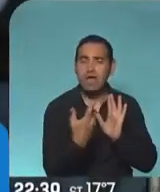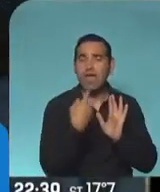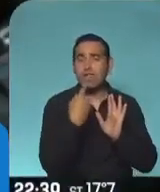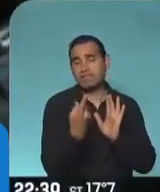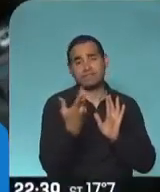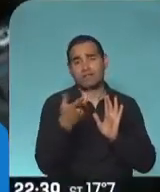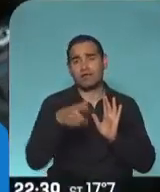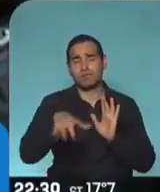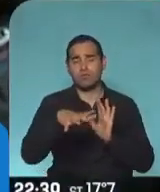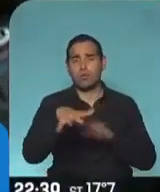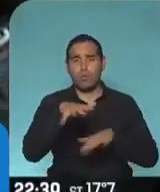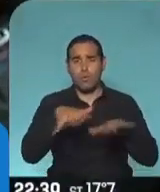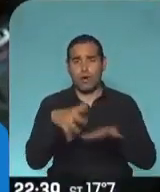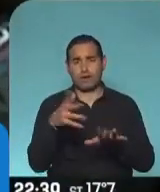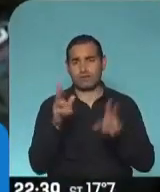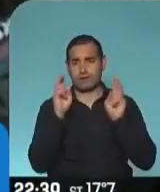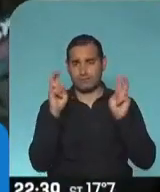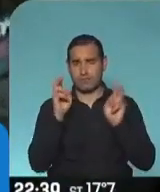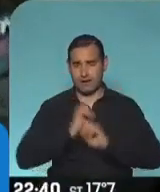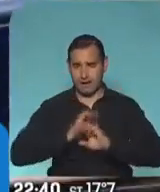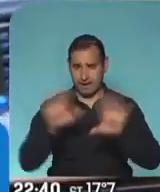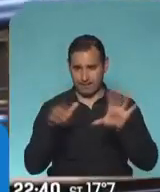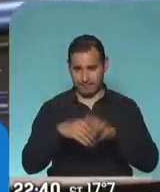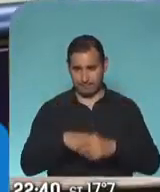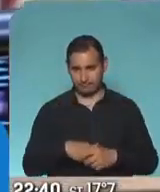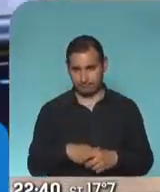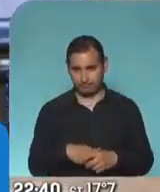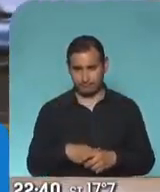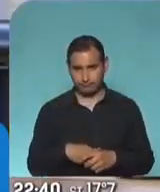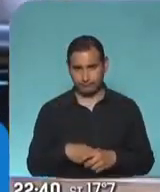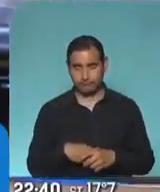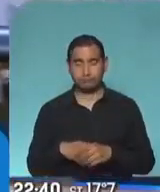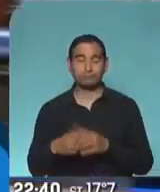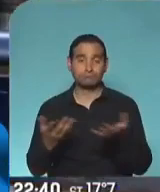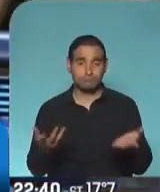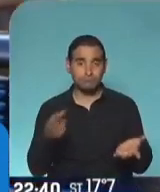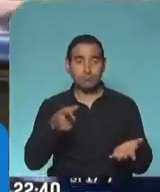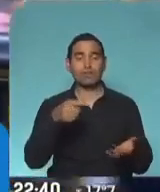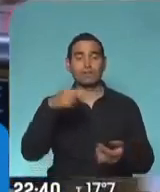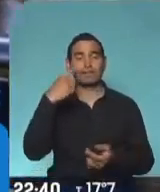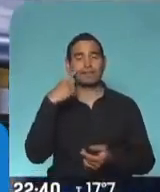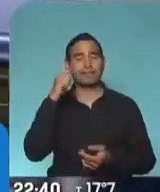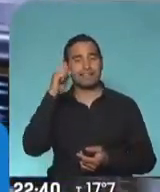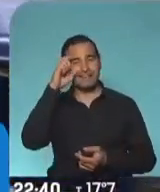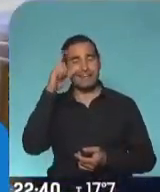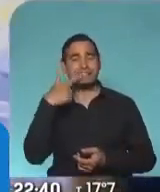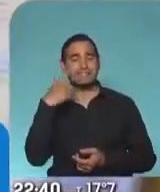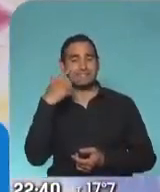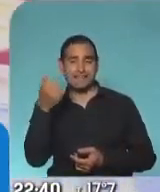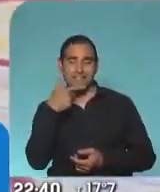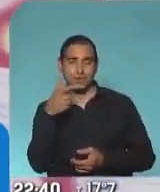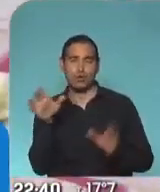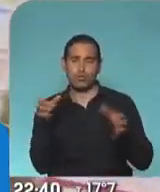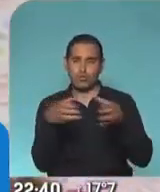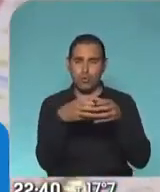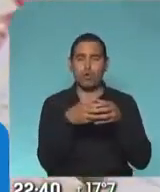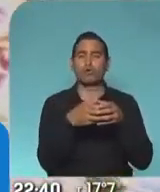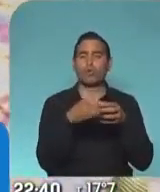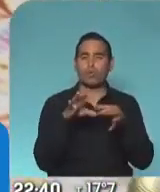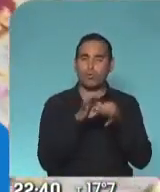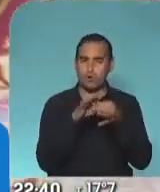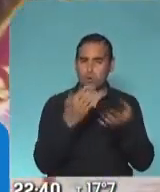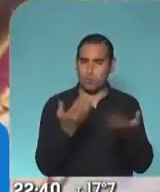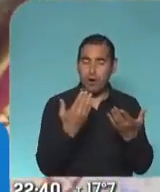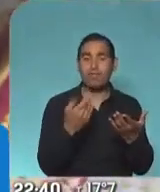el estado de excepción en Cataluña. Entre tanto, Pablo Iglesias, de Unidas Podemos, volvió a insistir